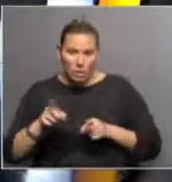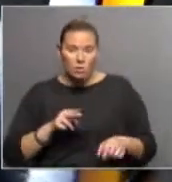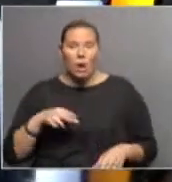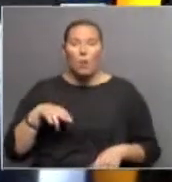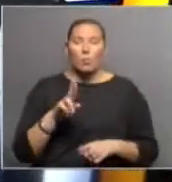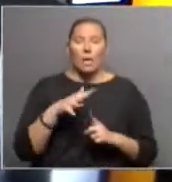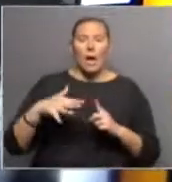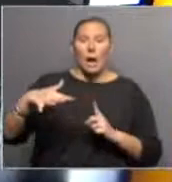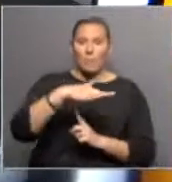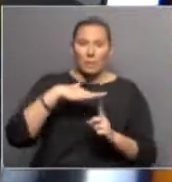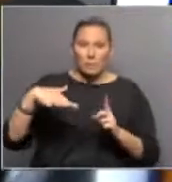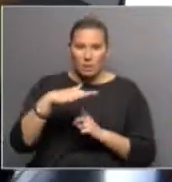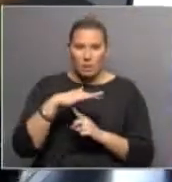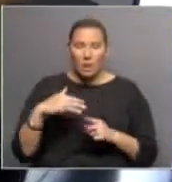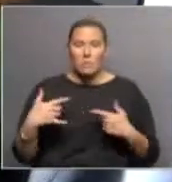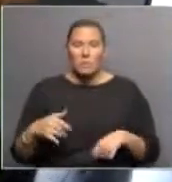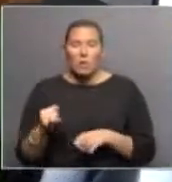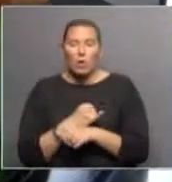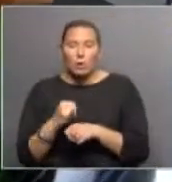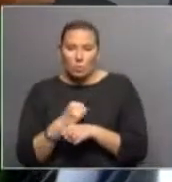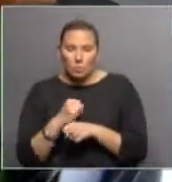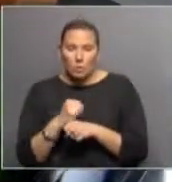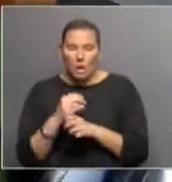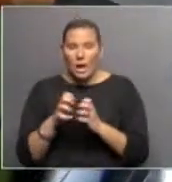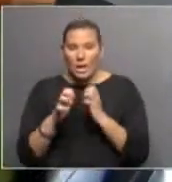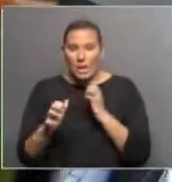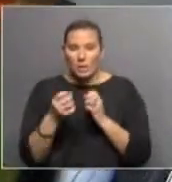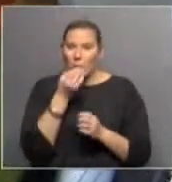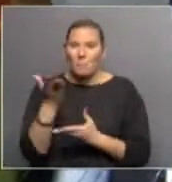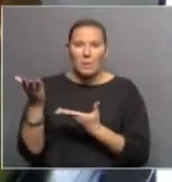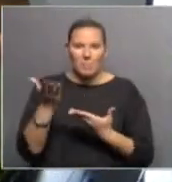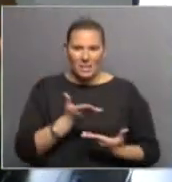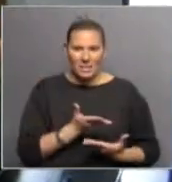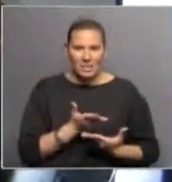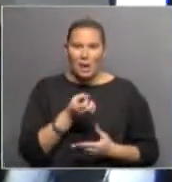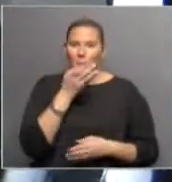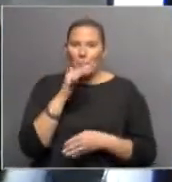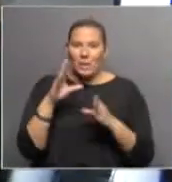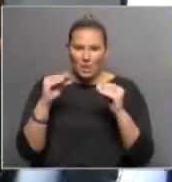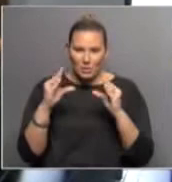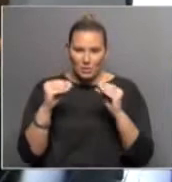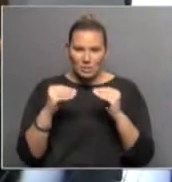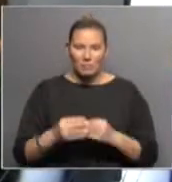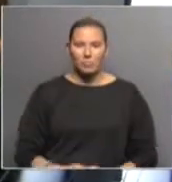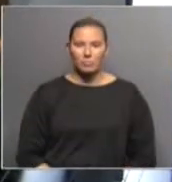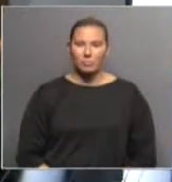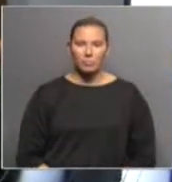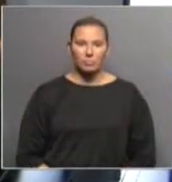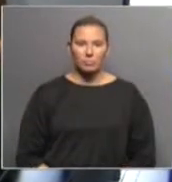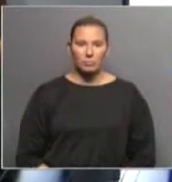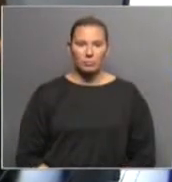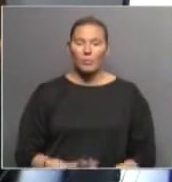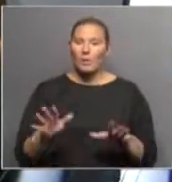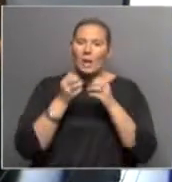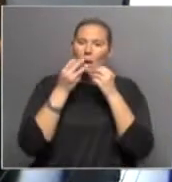Ministerio de Industria, Energía y Minería. Ingeniera González, bienvenida a Sobre Ciencia. Muy buenas noches.